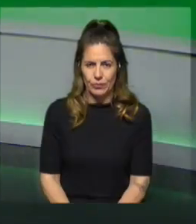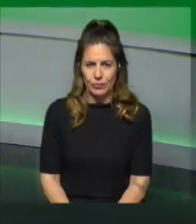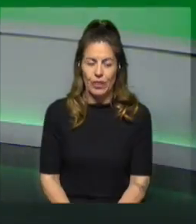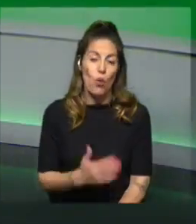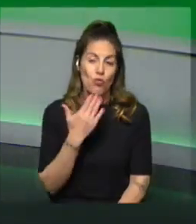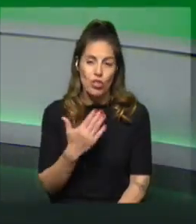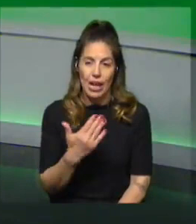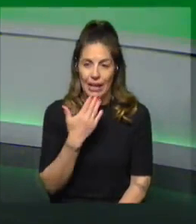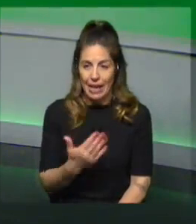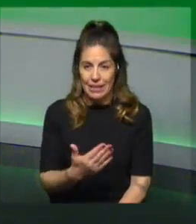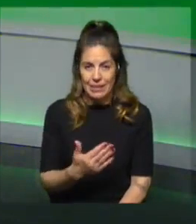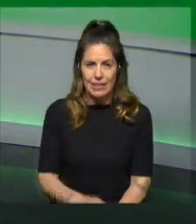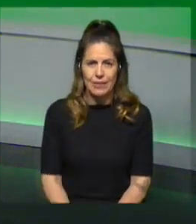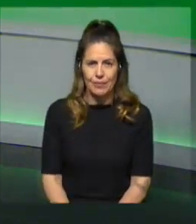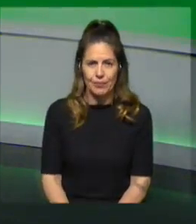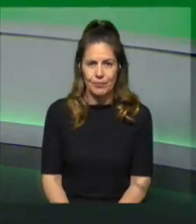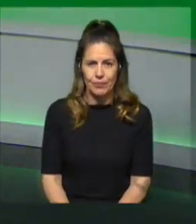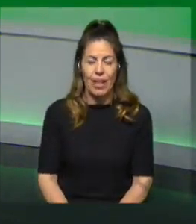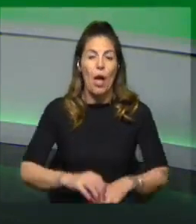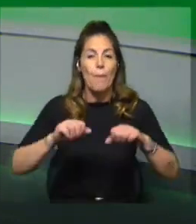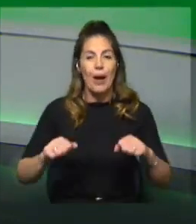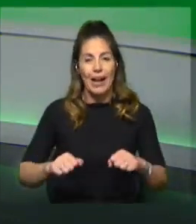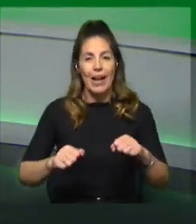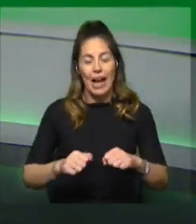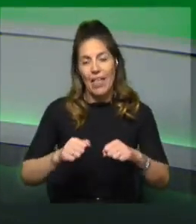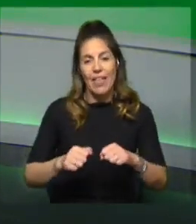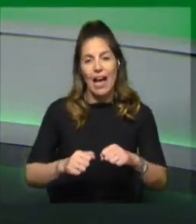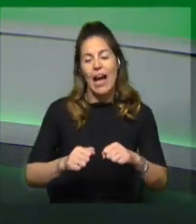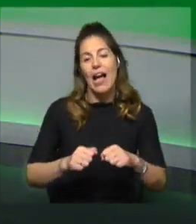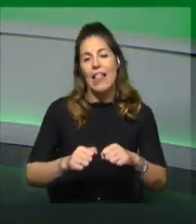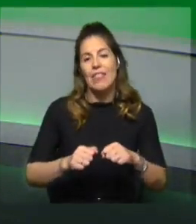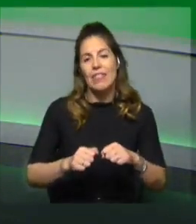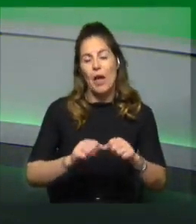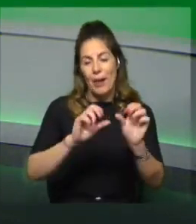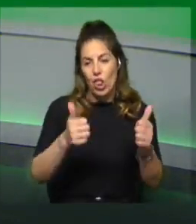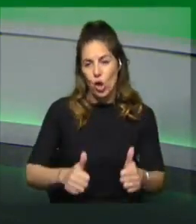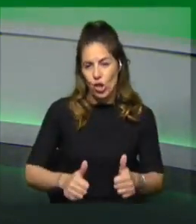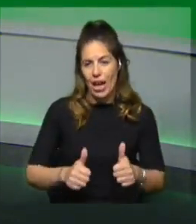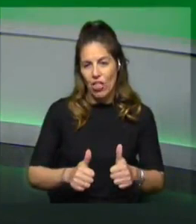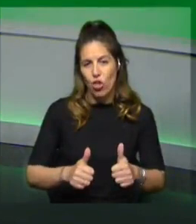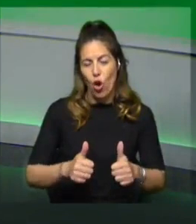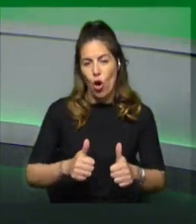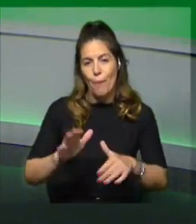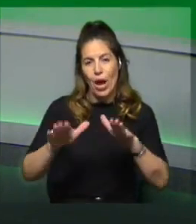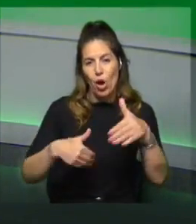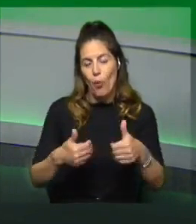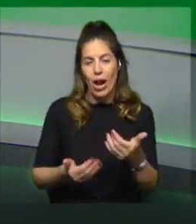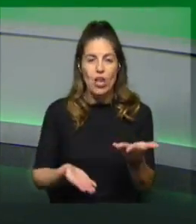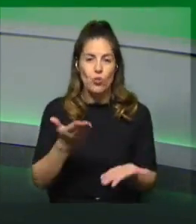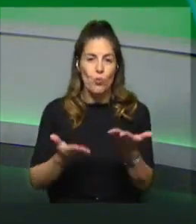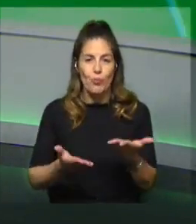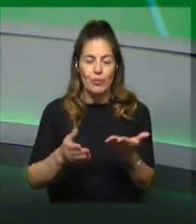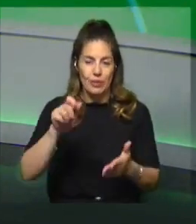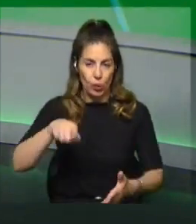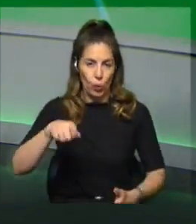Muchas gracias, Federico. La bancada de legisladores oficialistas de Maldonado va a convocar a la Suprema Corte de Justicia al Parlamento ante la supresión de los